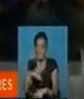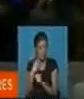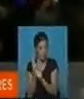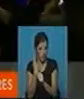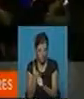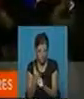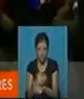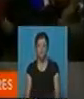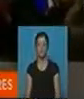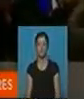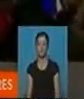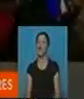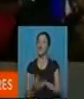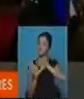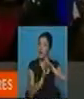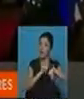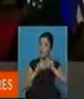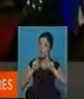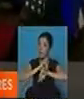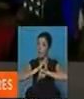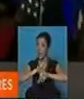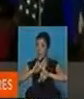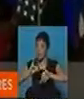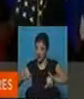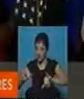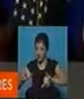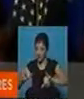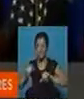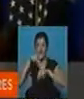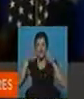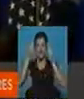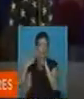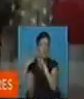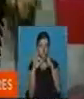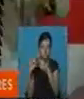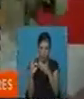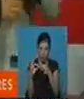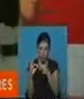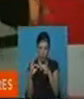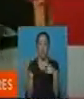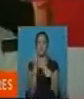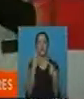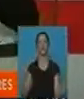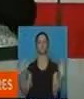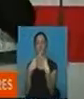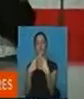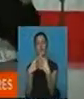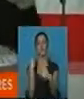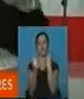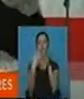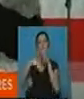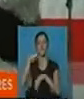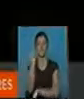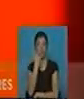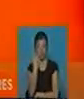embargo, en plena campaña, esto no fue obstáculo para que el tema se convirtiera en parte del cruce de los dos principales